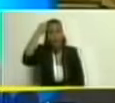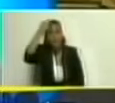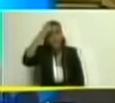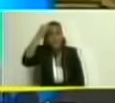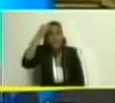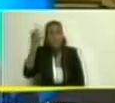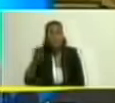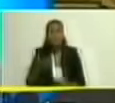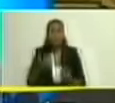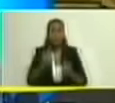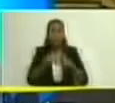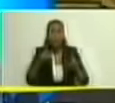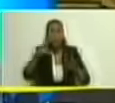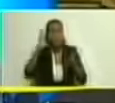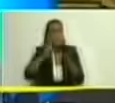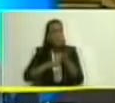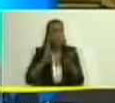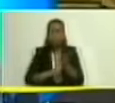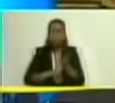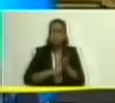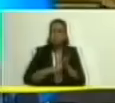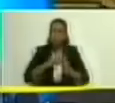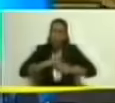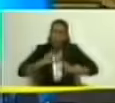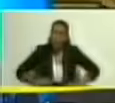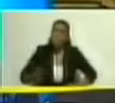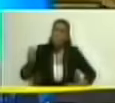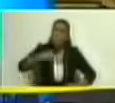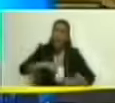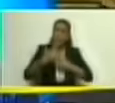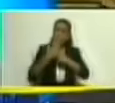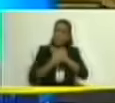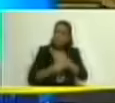una civilización verdaderamente humana,